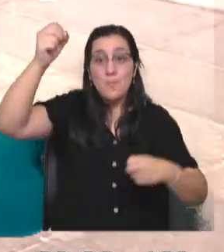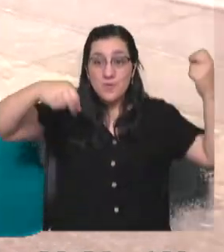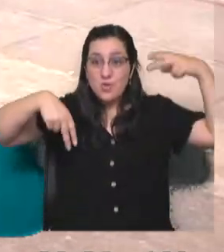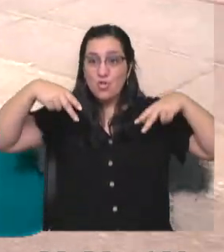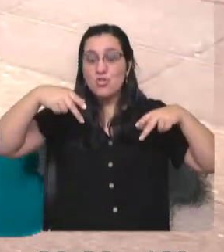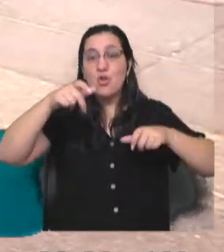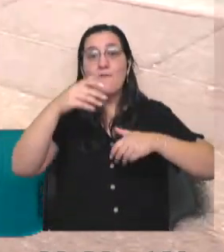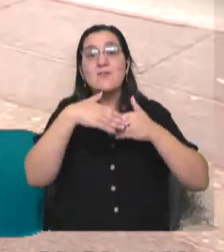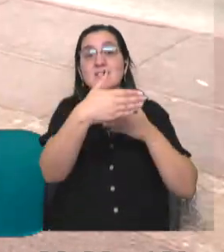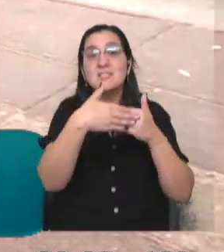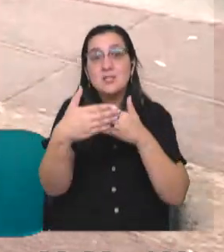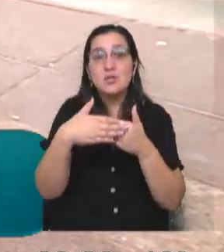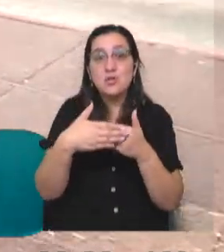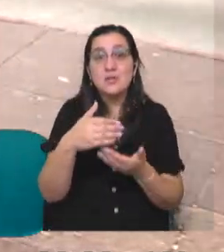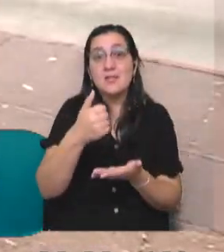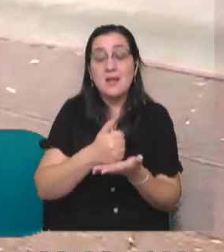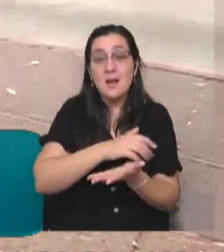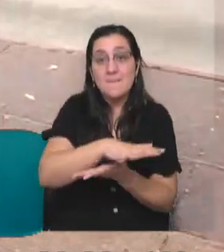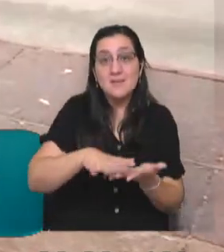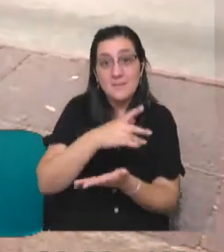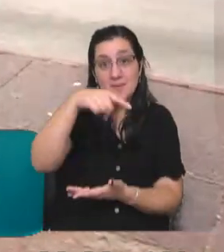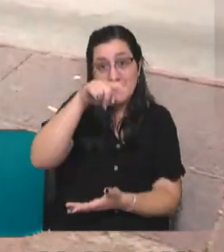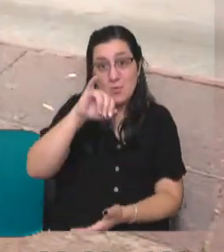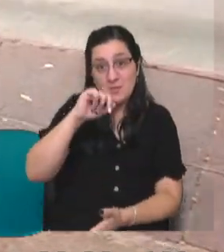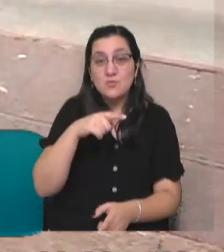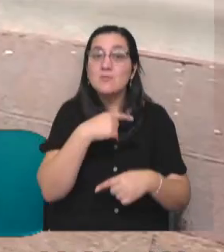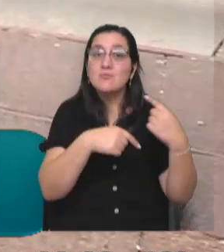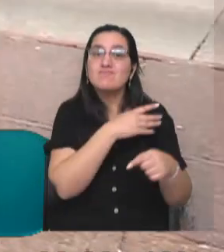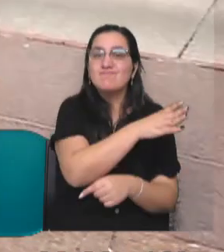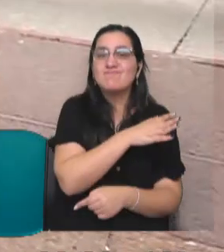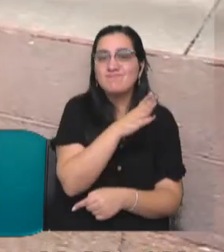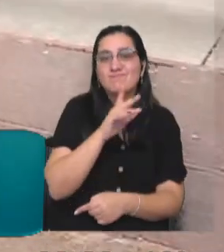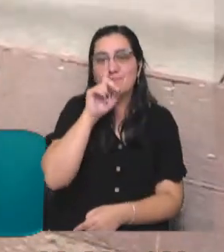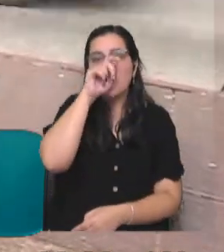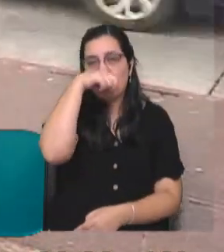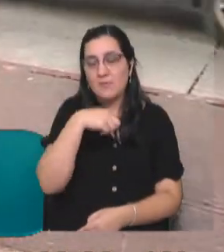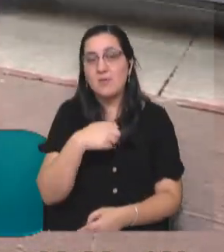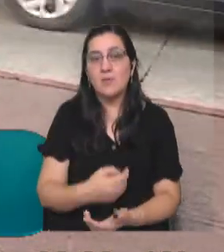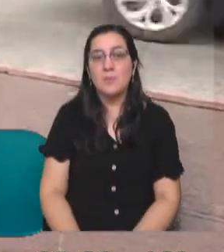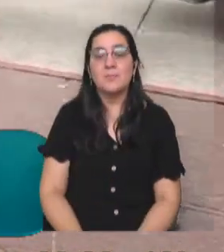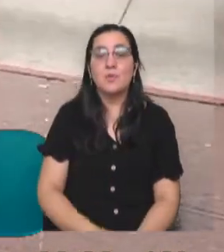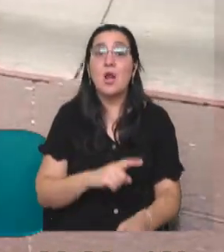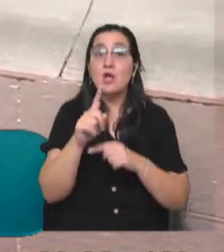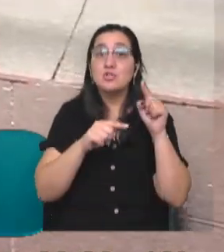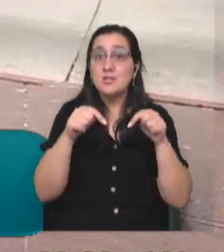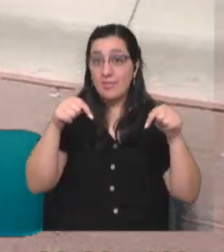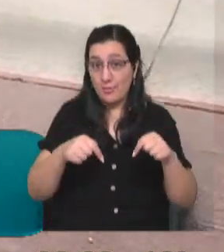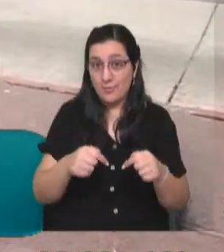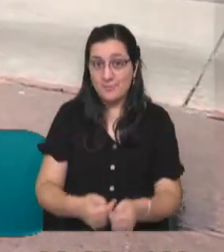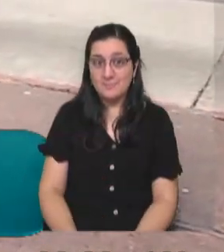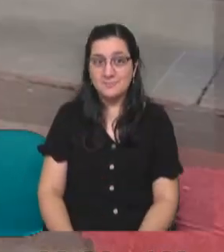y vecinas que están aquí la Primero de Mayo, vamos a seguir recorriendo Montevideo a propósito de esta consigna del día de hoy.